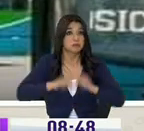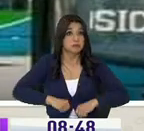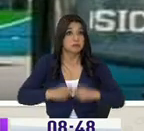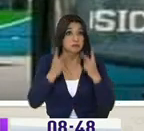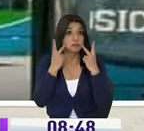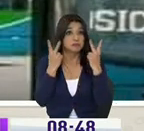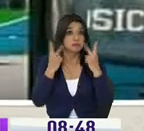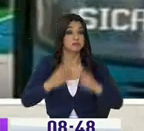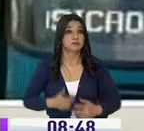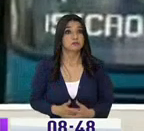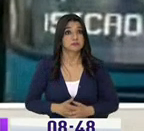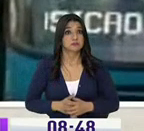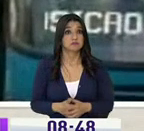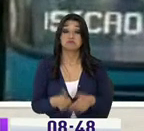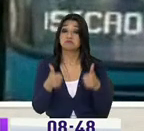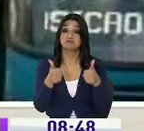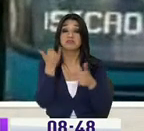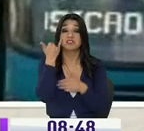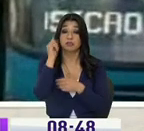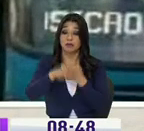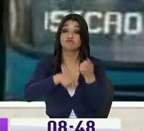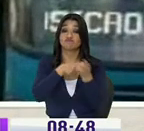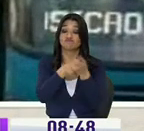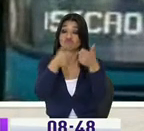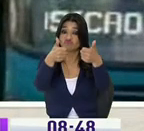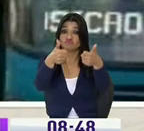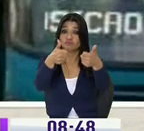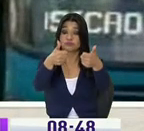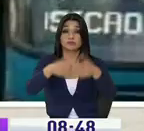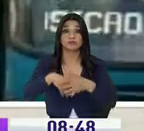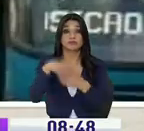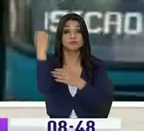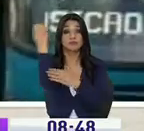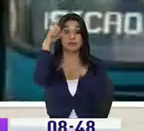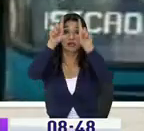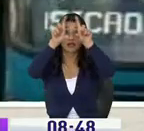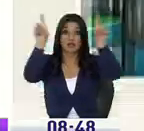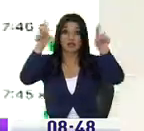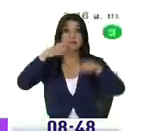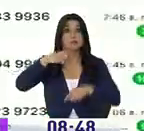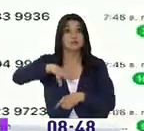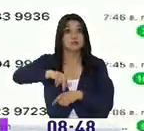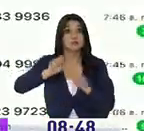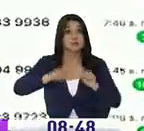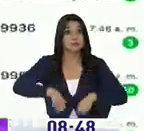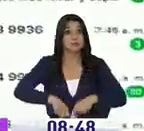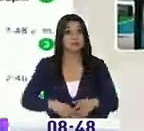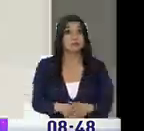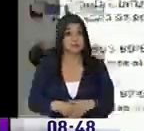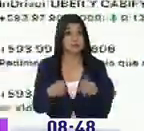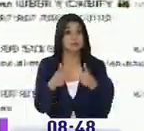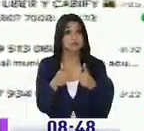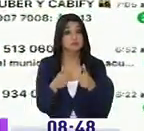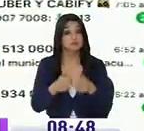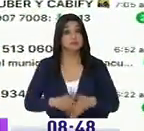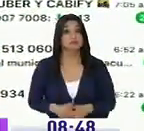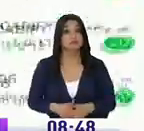Vean, o sea, estos son aportes. Socorro, asalto, ¿ya? Válido, absolutamente